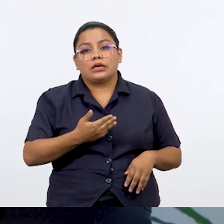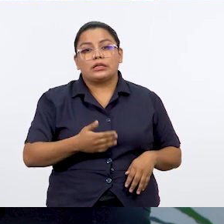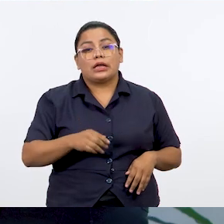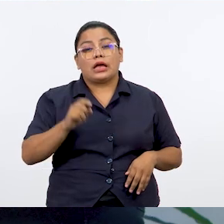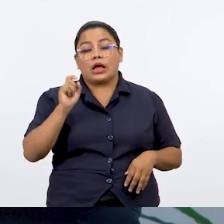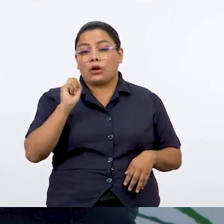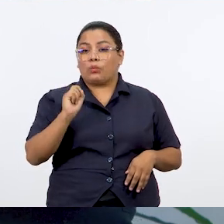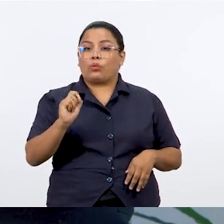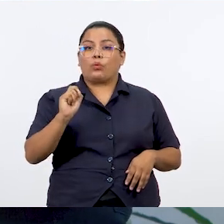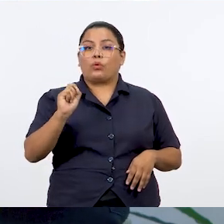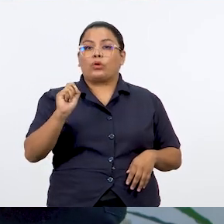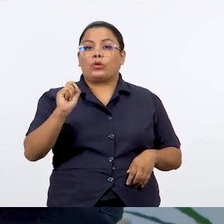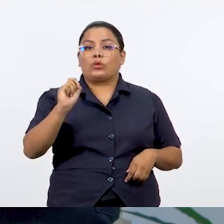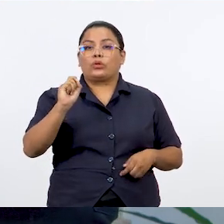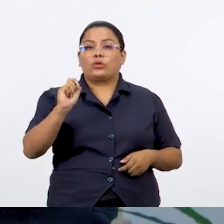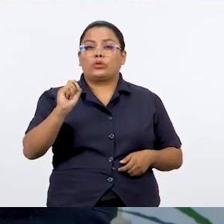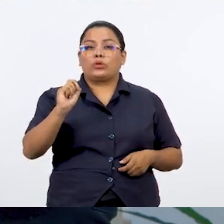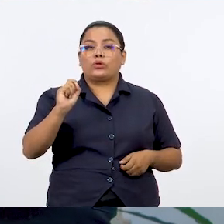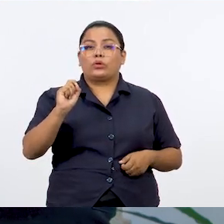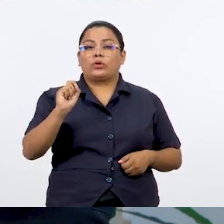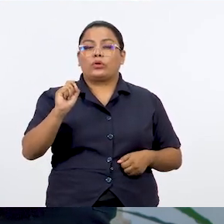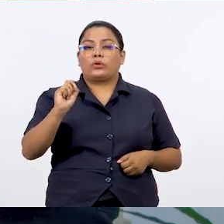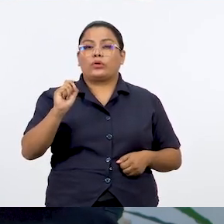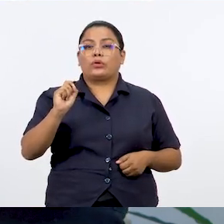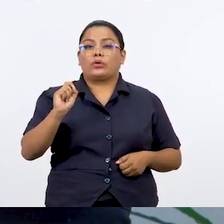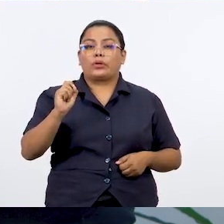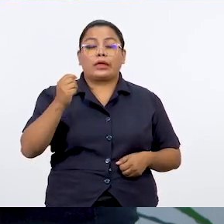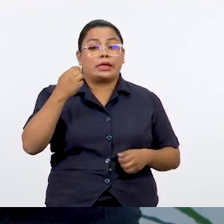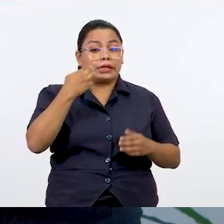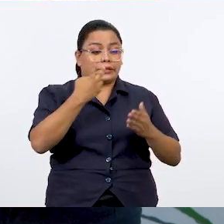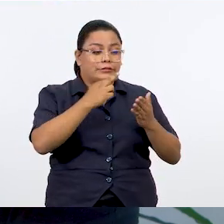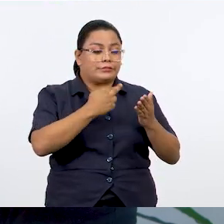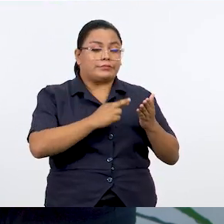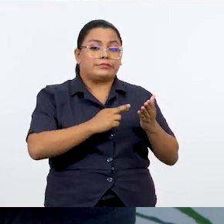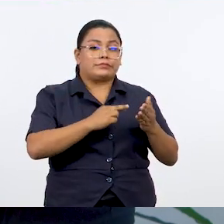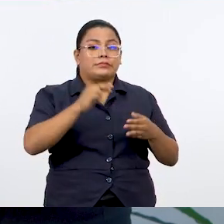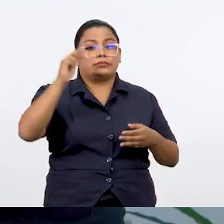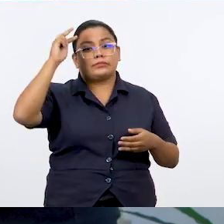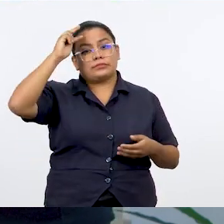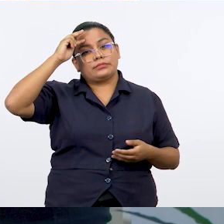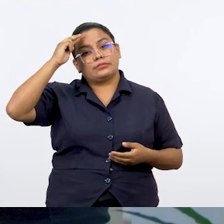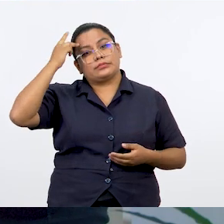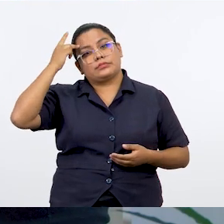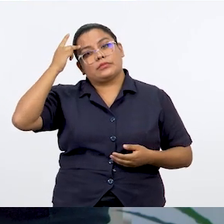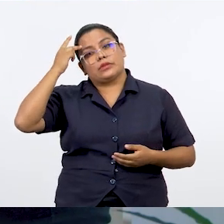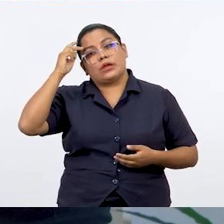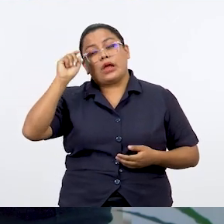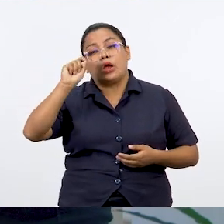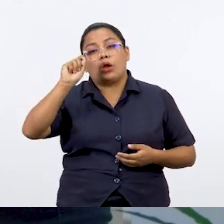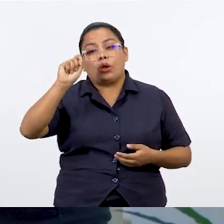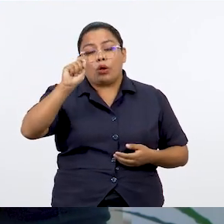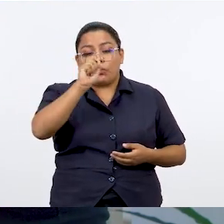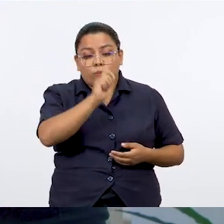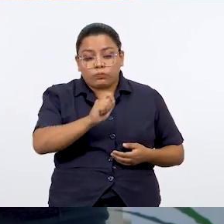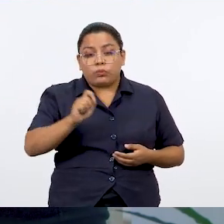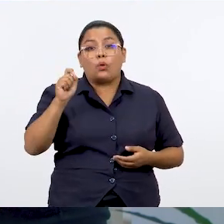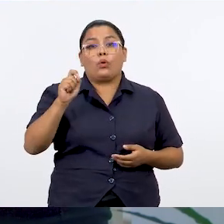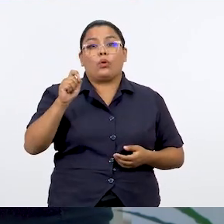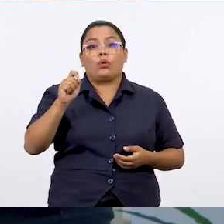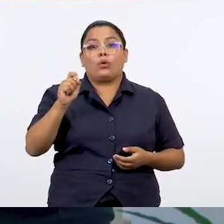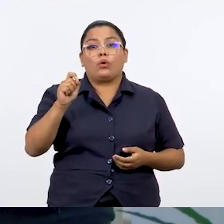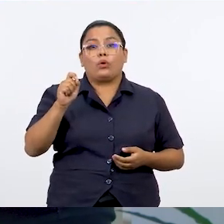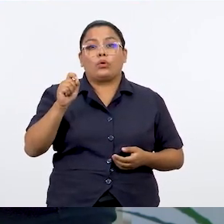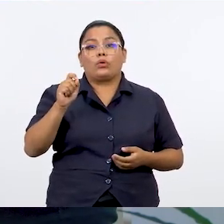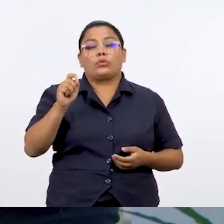este punto es la división equivalente que realizaste. Es decir, movimos el punto decimal para que el